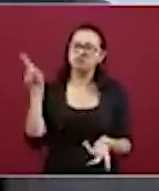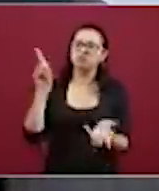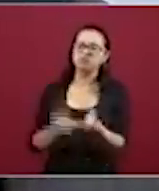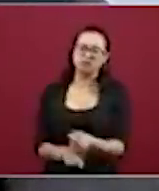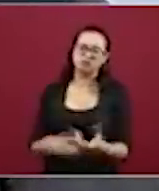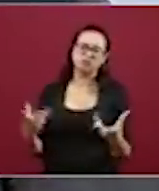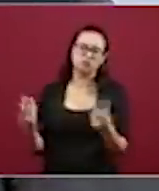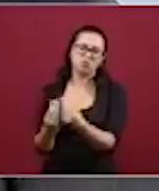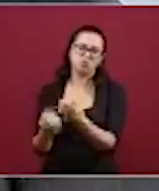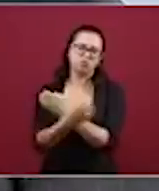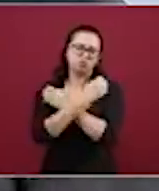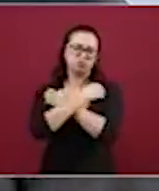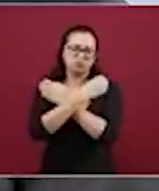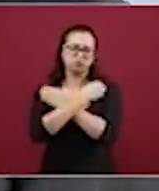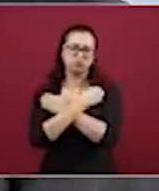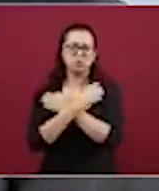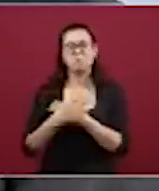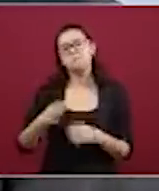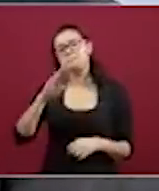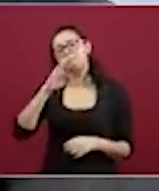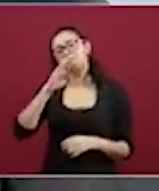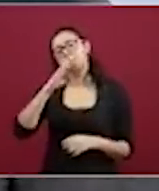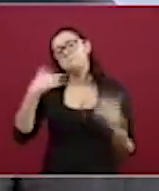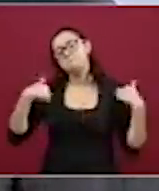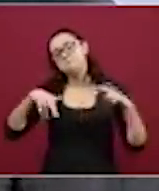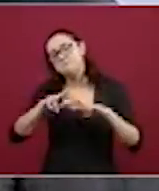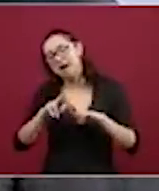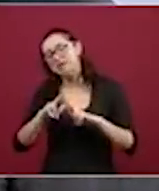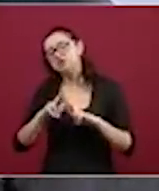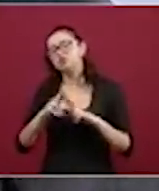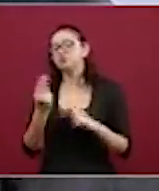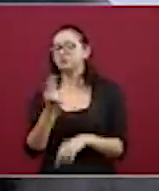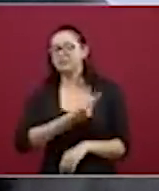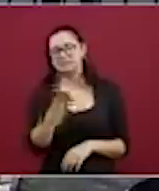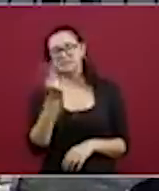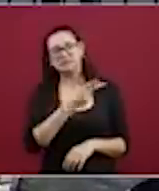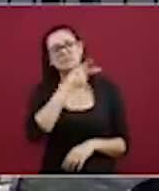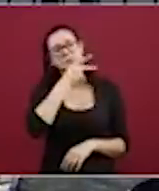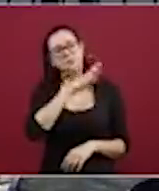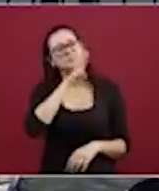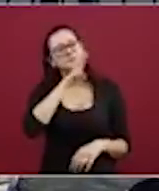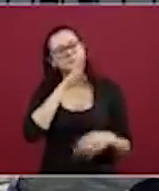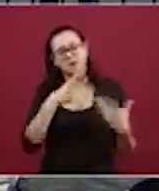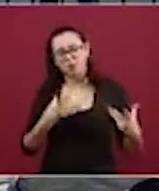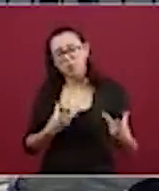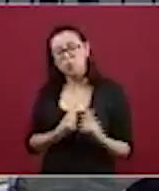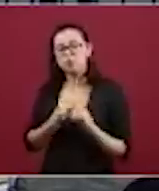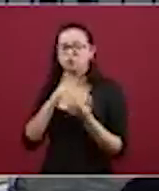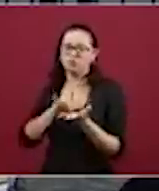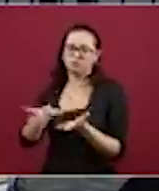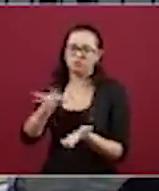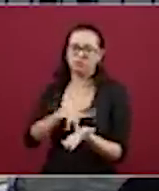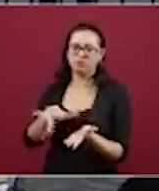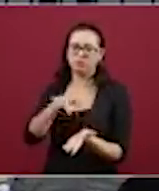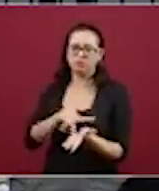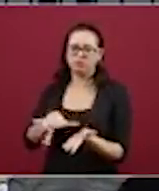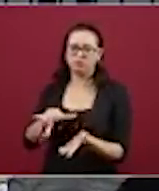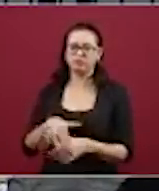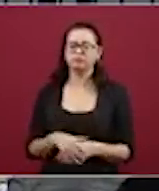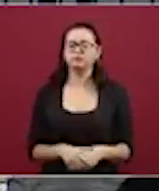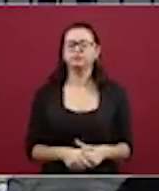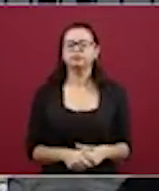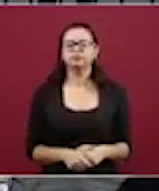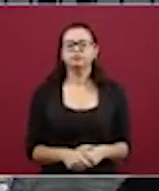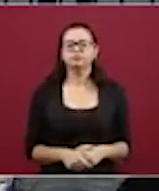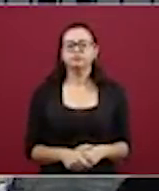porque las maestras y los maestros requieren también de la participación de los padres de familia para lograr su tarea. La educación